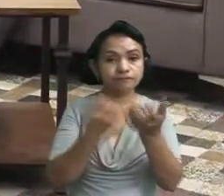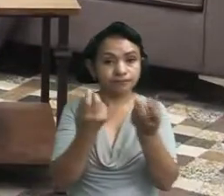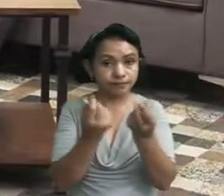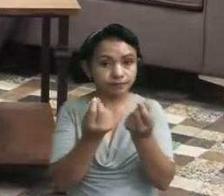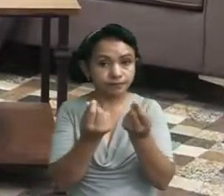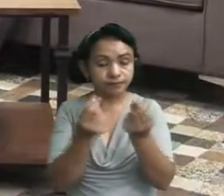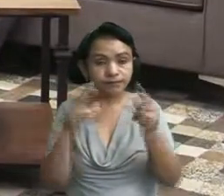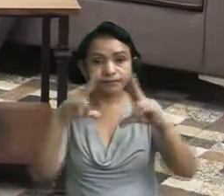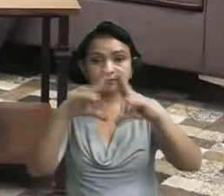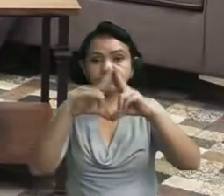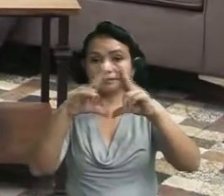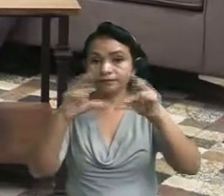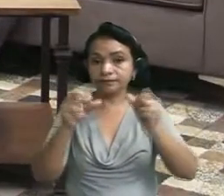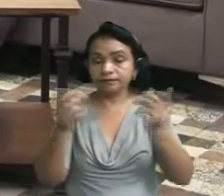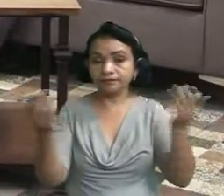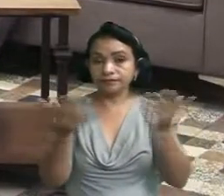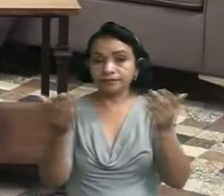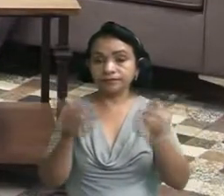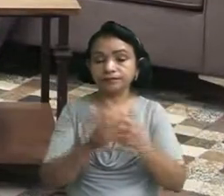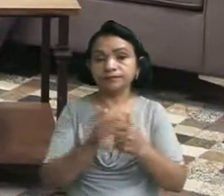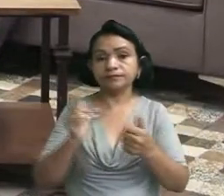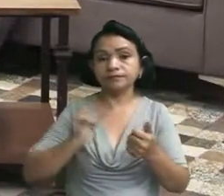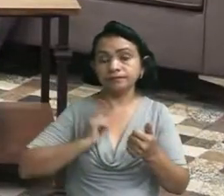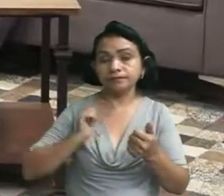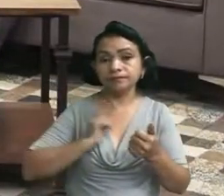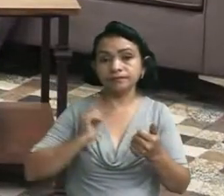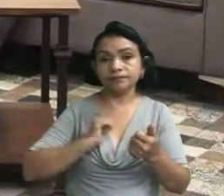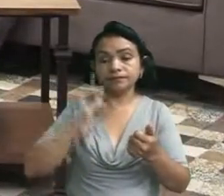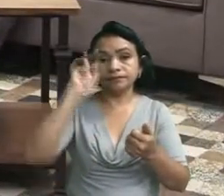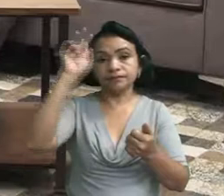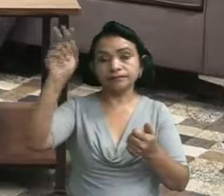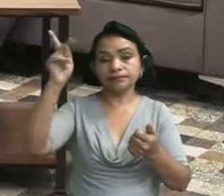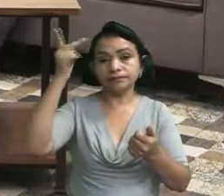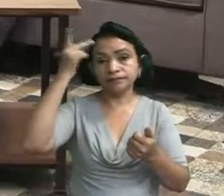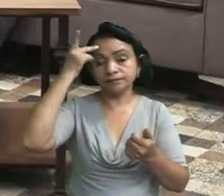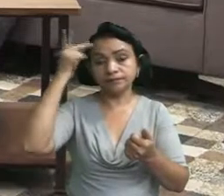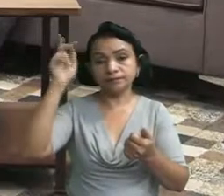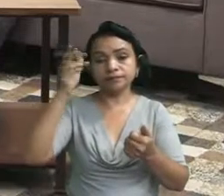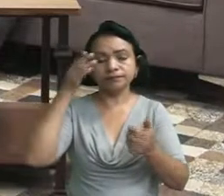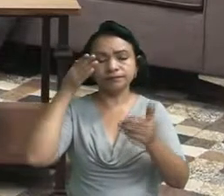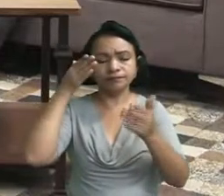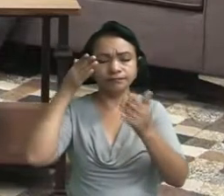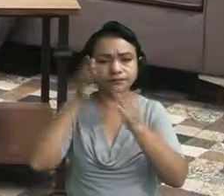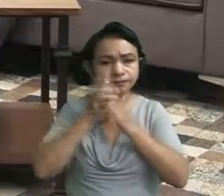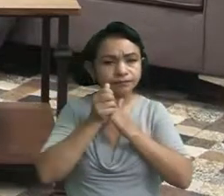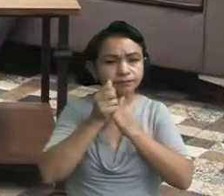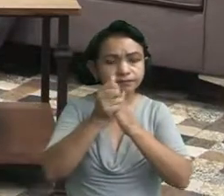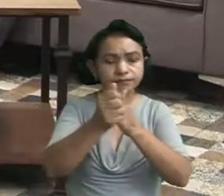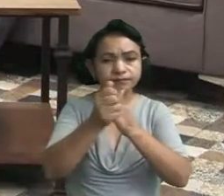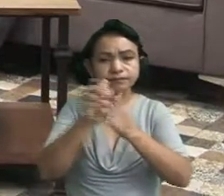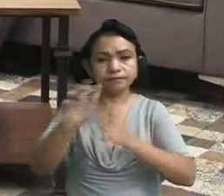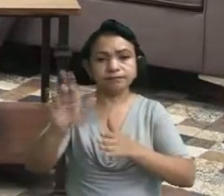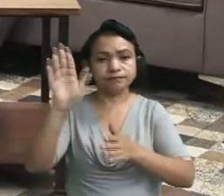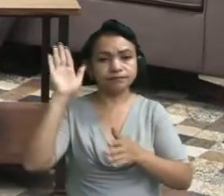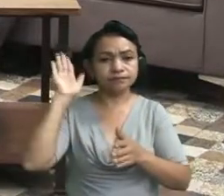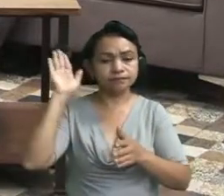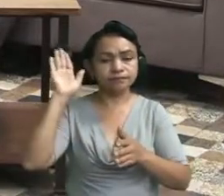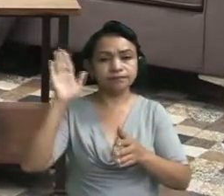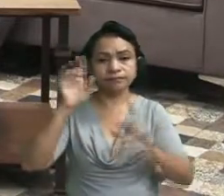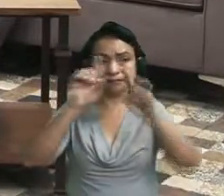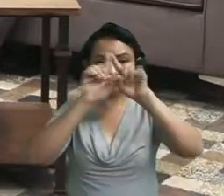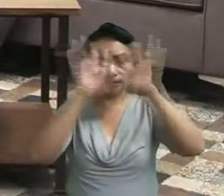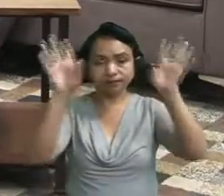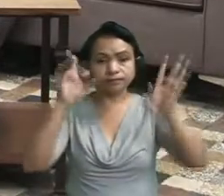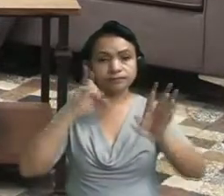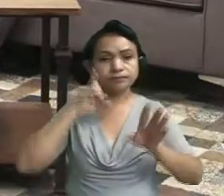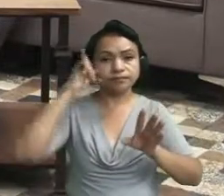económicas, porque Nicaragua precisamente, porque ha tenido una política exterior recta, un compromiso claro con el desarrollo del país,